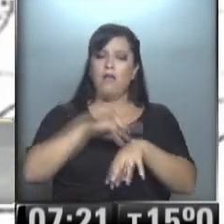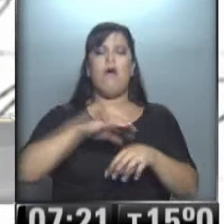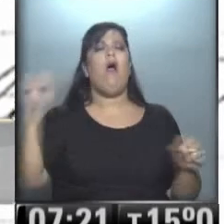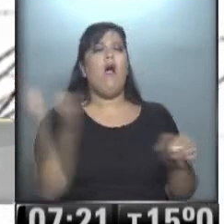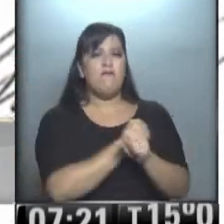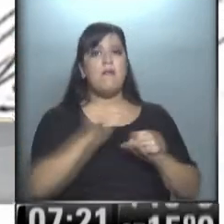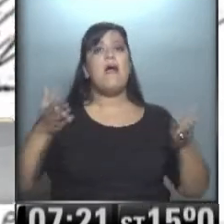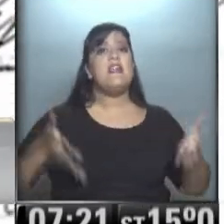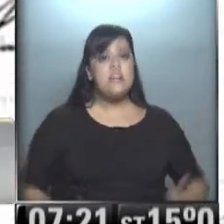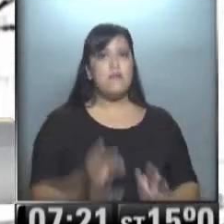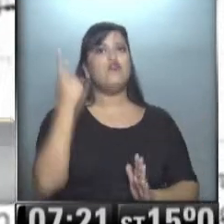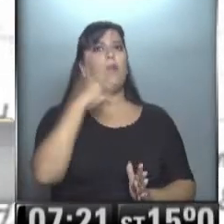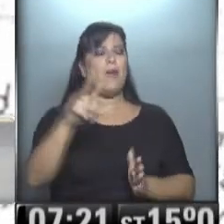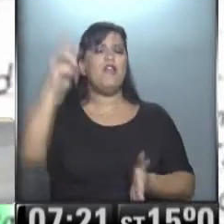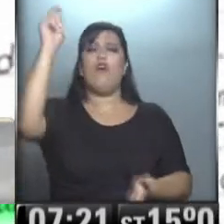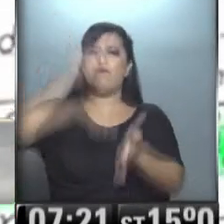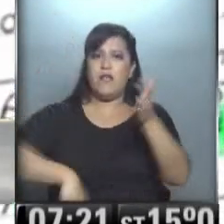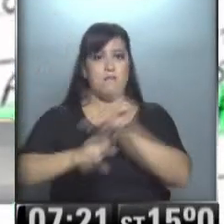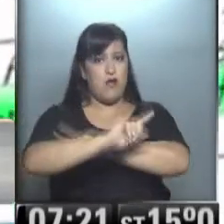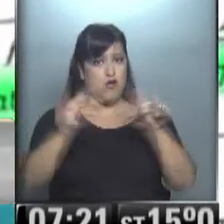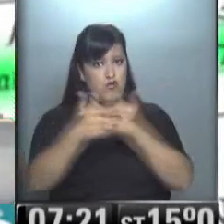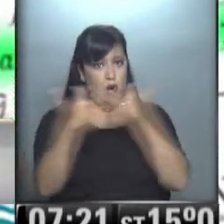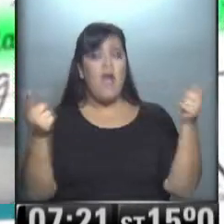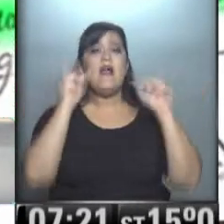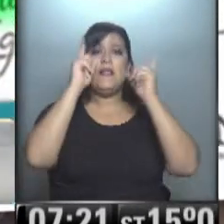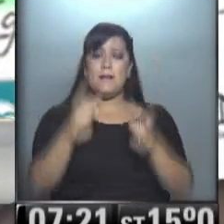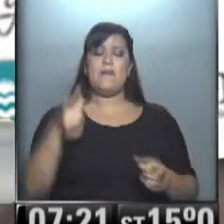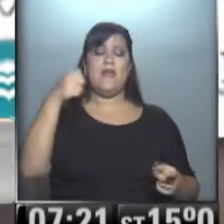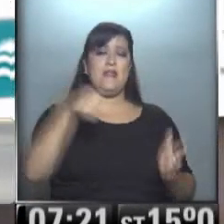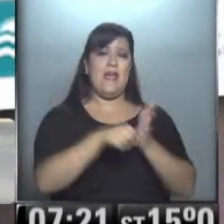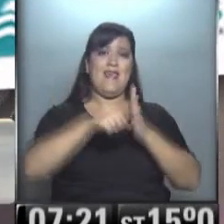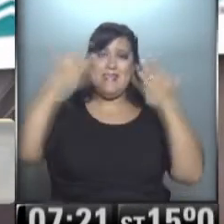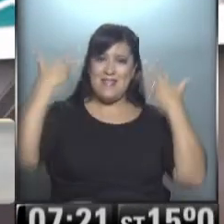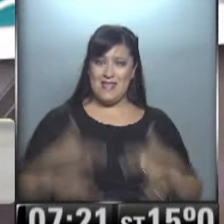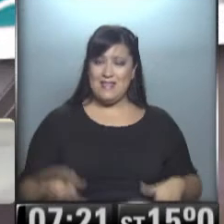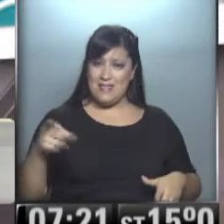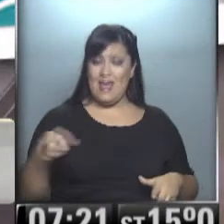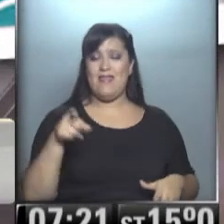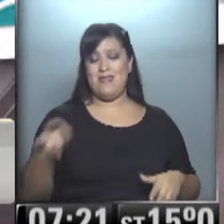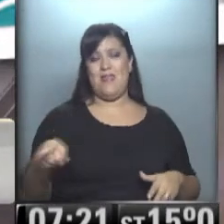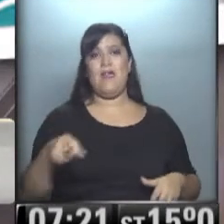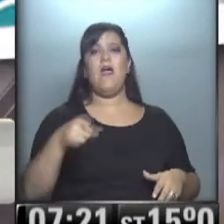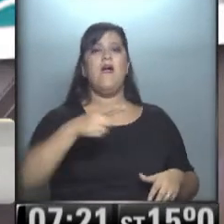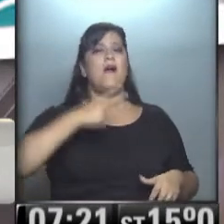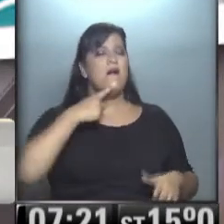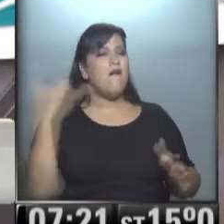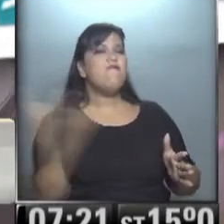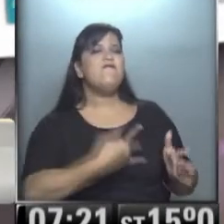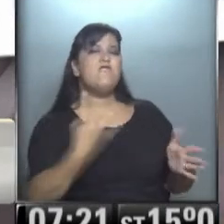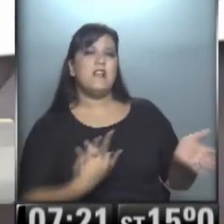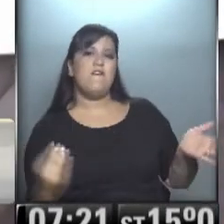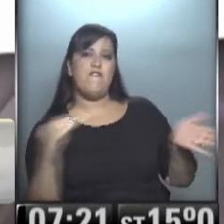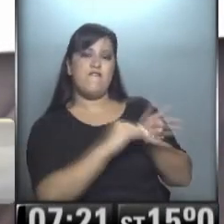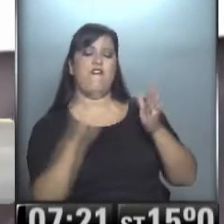pero no figura su firma y además de la identidad del recién nacido, se falseó su fecha de